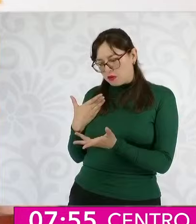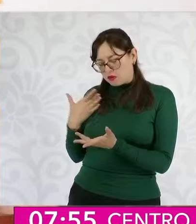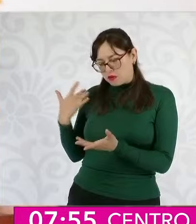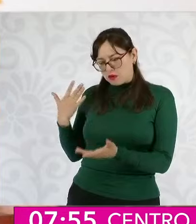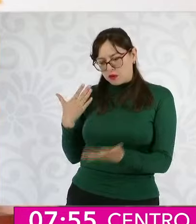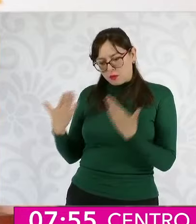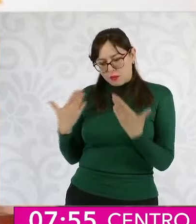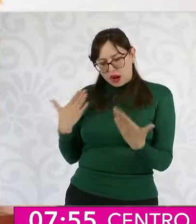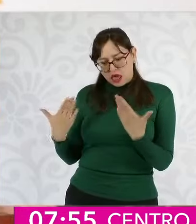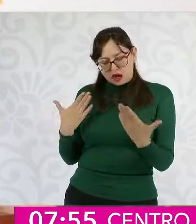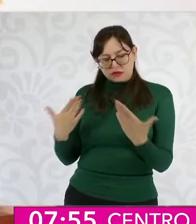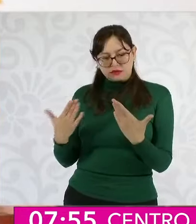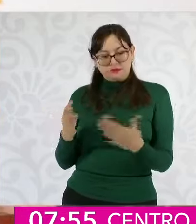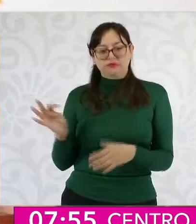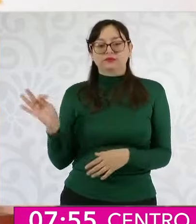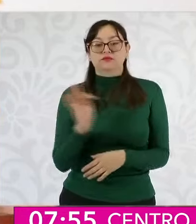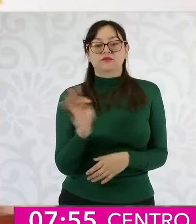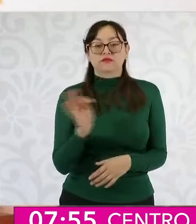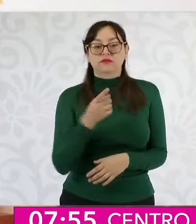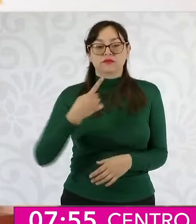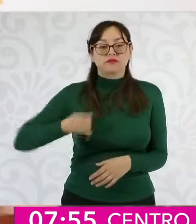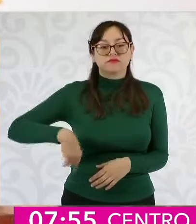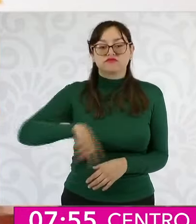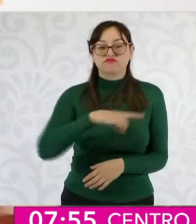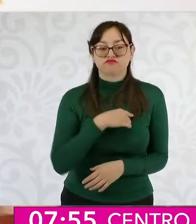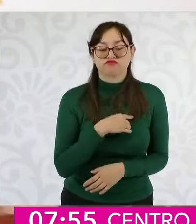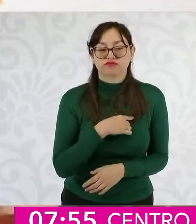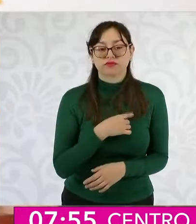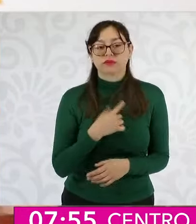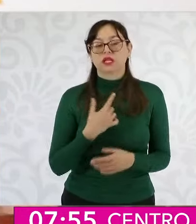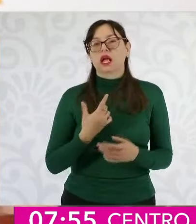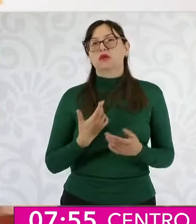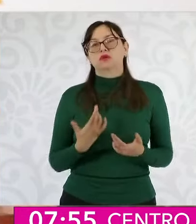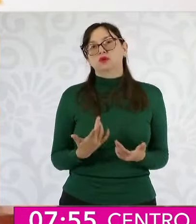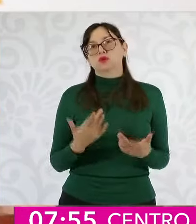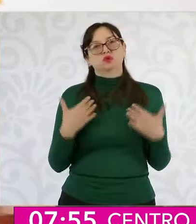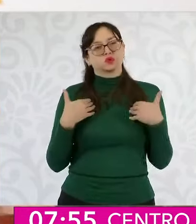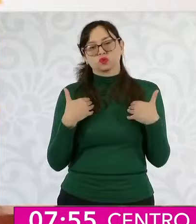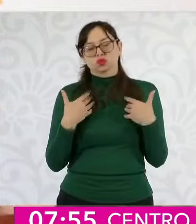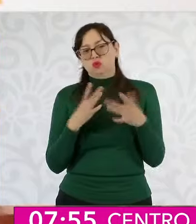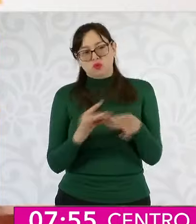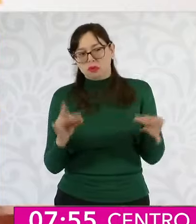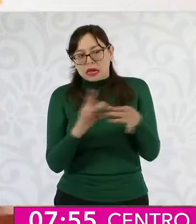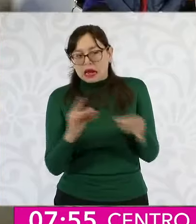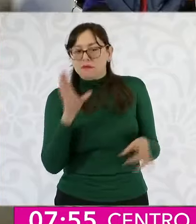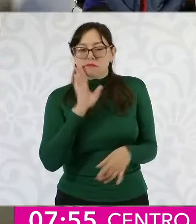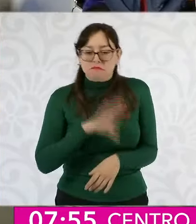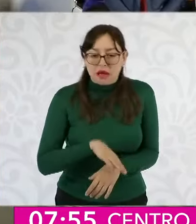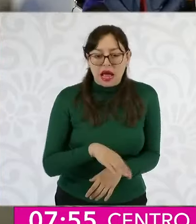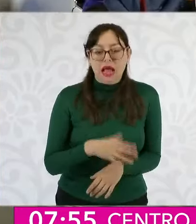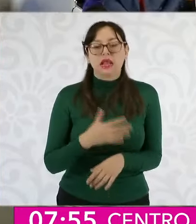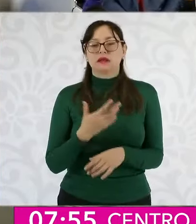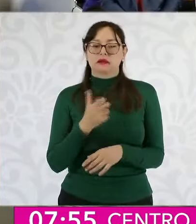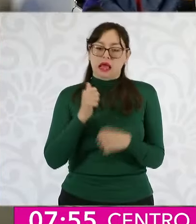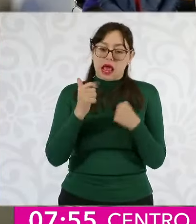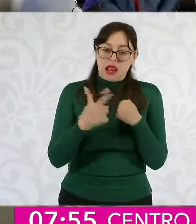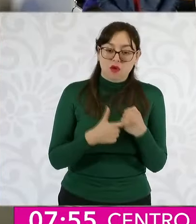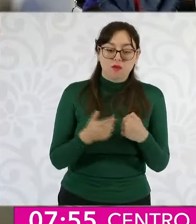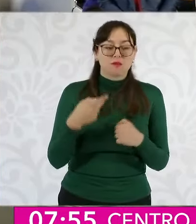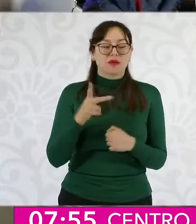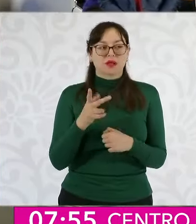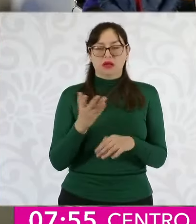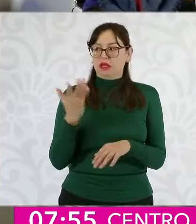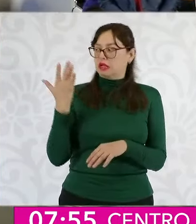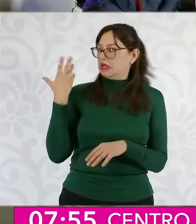bien, pero la realidad es que estamos viendo algunas décadas hacia adelante. Estamos viendo a esta década que viene, estamos viendo